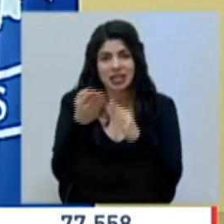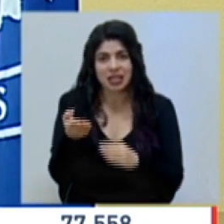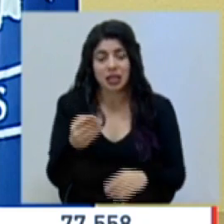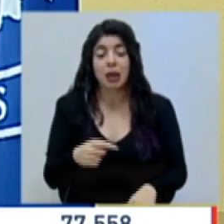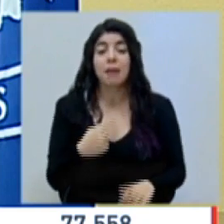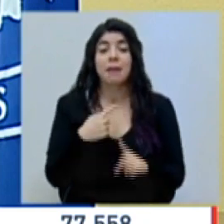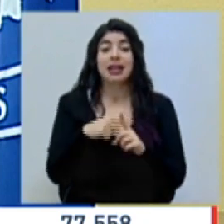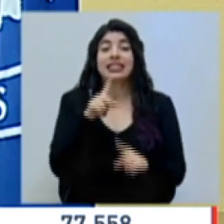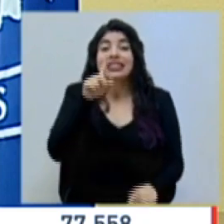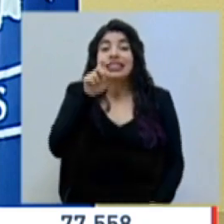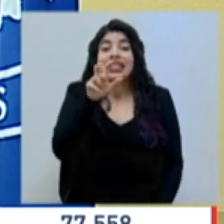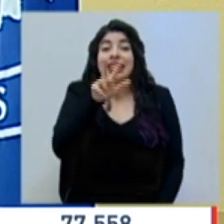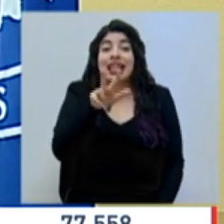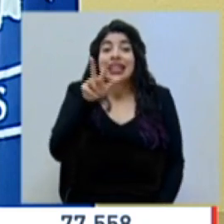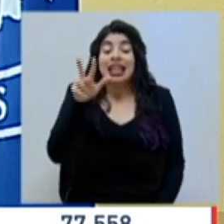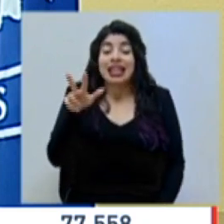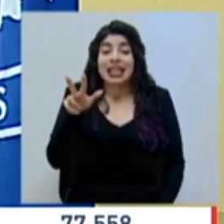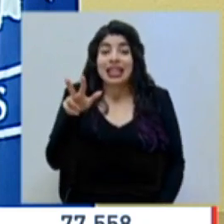vidas fueron